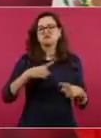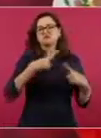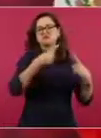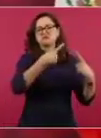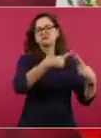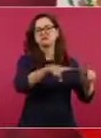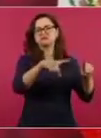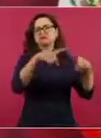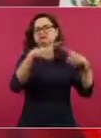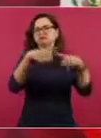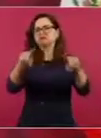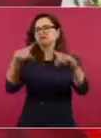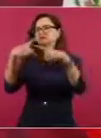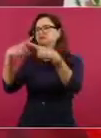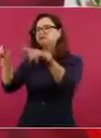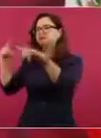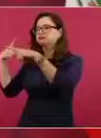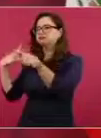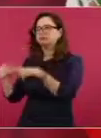al dolor humano